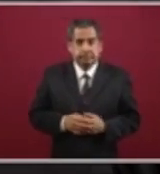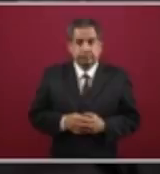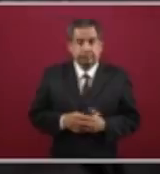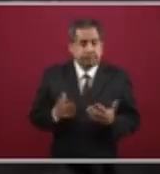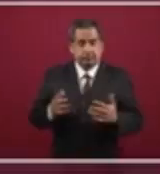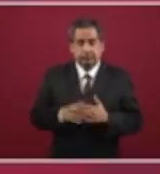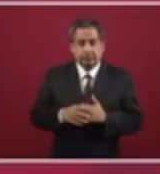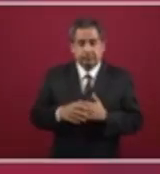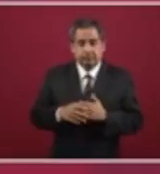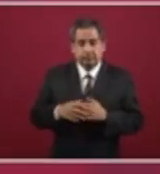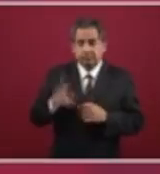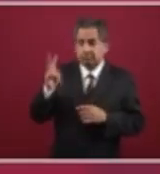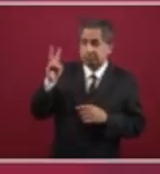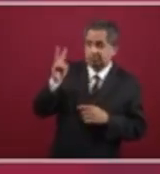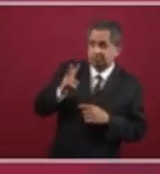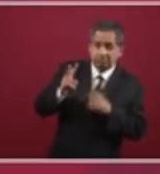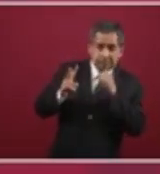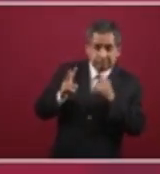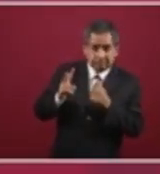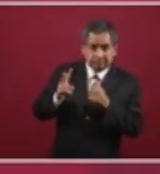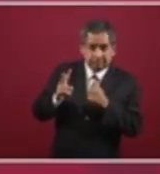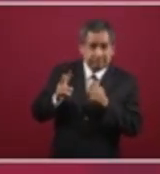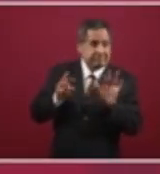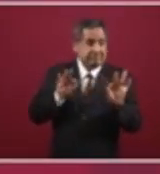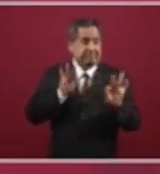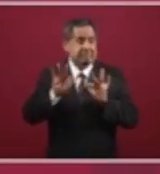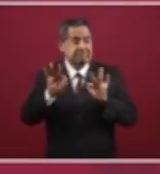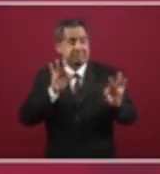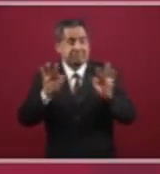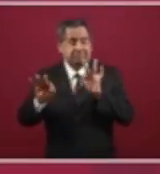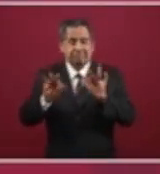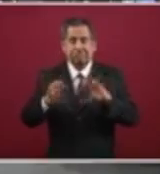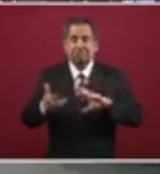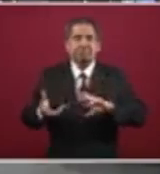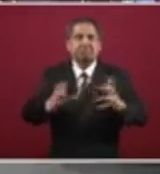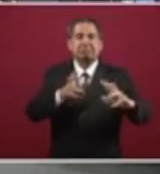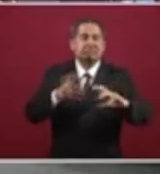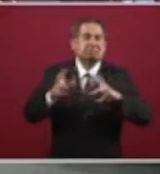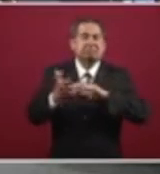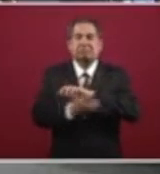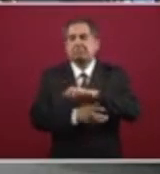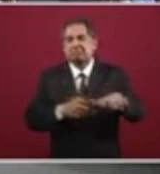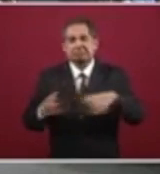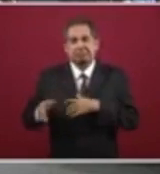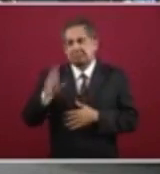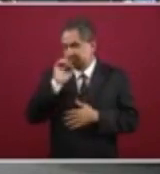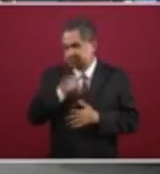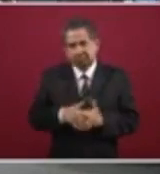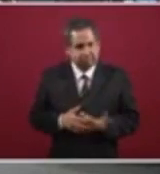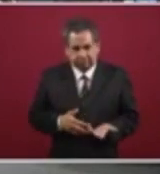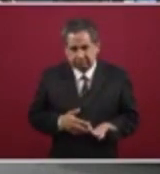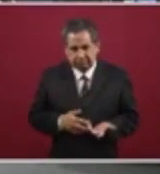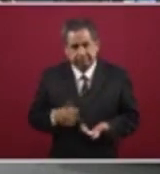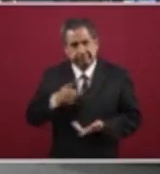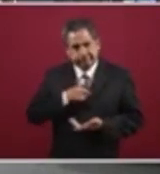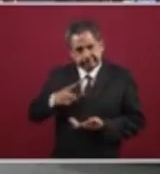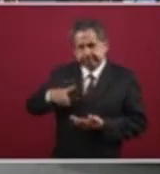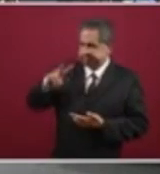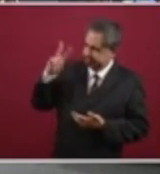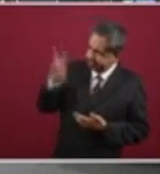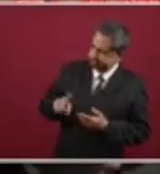se afecta a la sociedad, se va creando un ambiente de